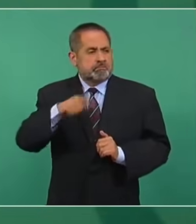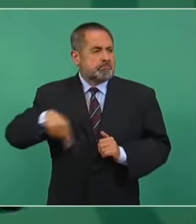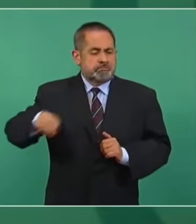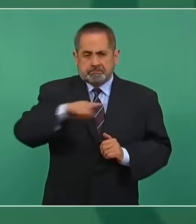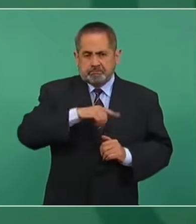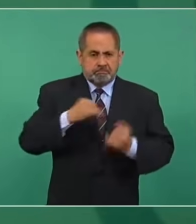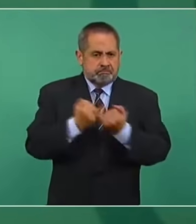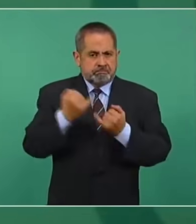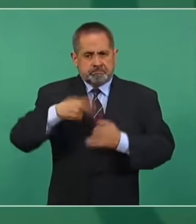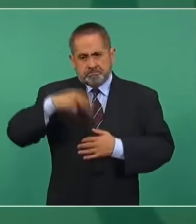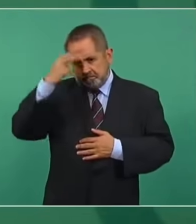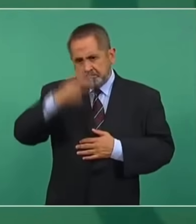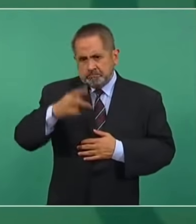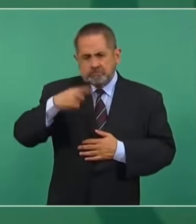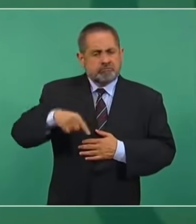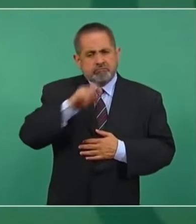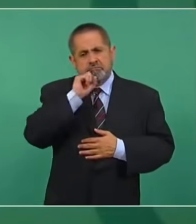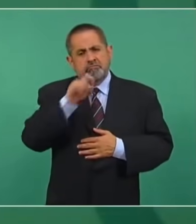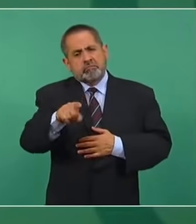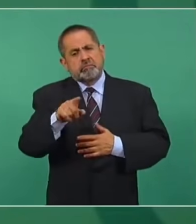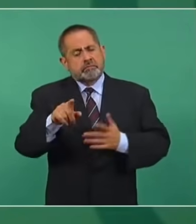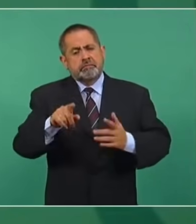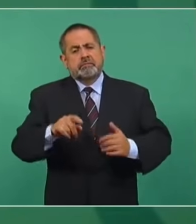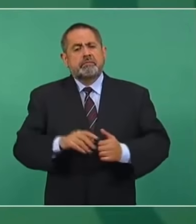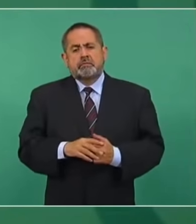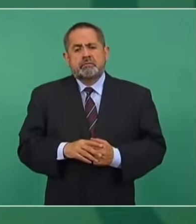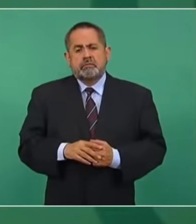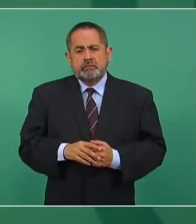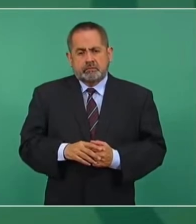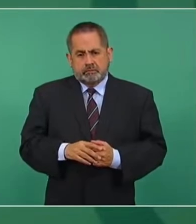los mexicanos y además como lo